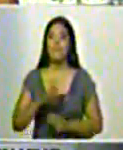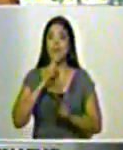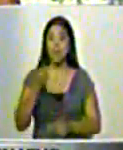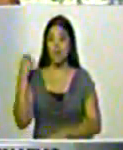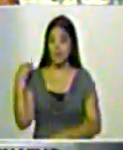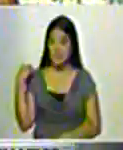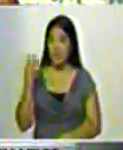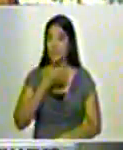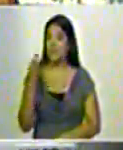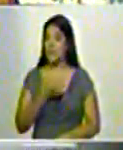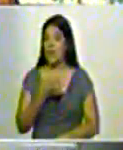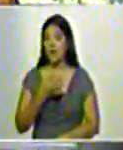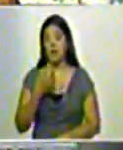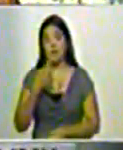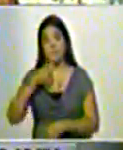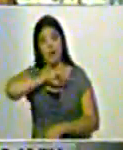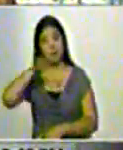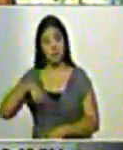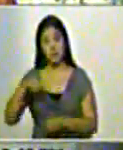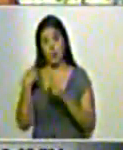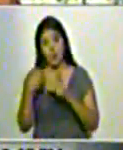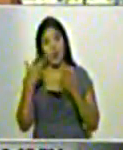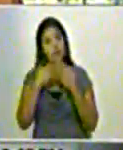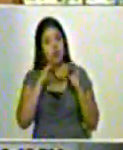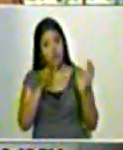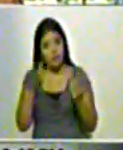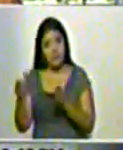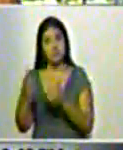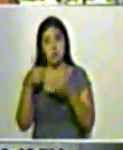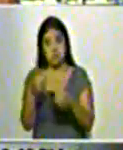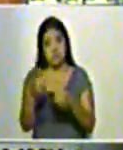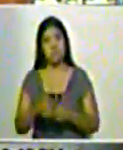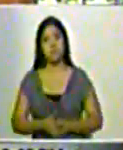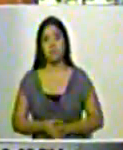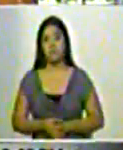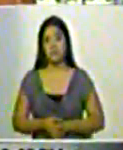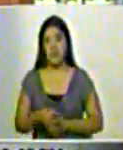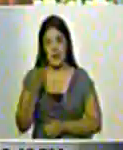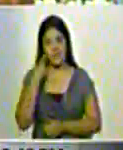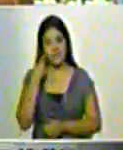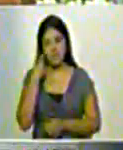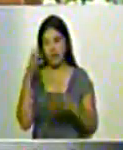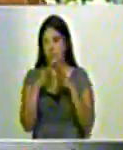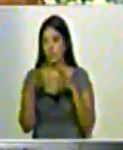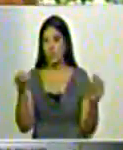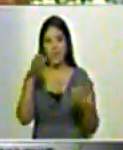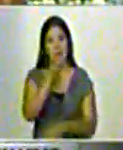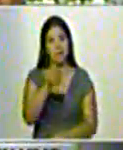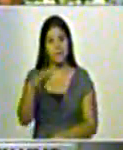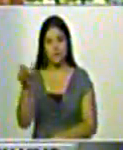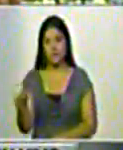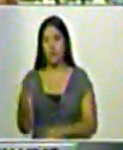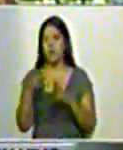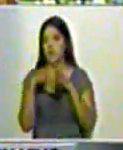muy halagadores para nosotros desde el punto de vista de organización, revisando todos estos compañeros, todas